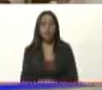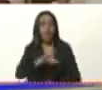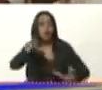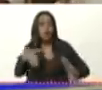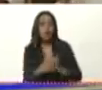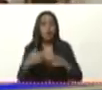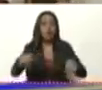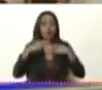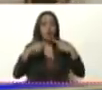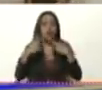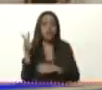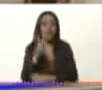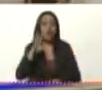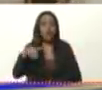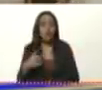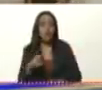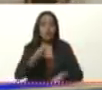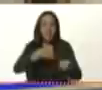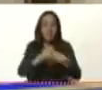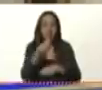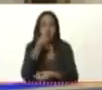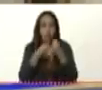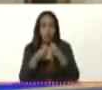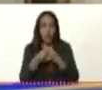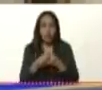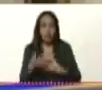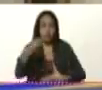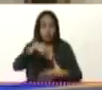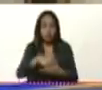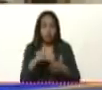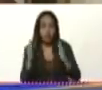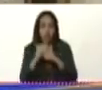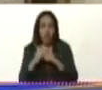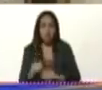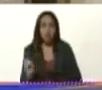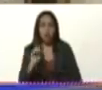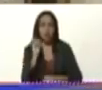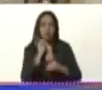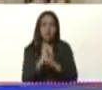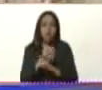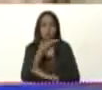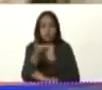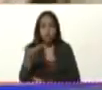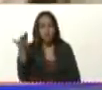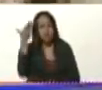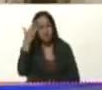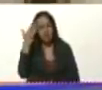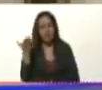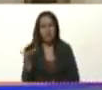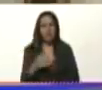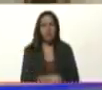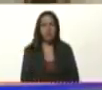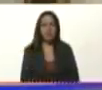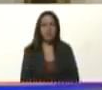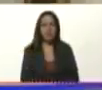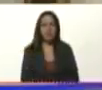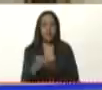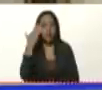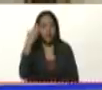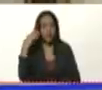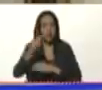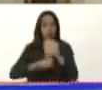restaurantes del país podrán seguir vendiendo comida para llevar a sus clientes, online, petición. ¿Ustedes saben todo eso? ¿Ustedes saben cómo